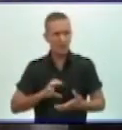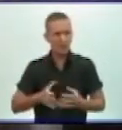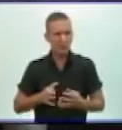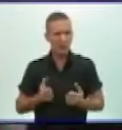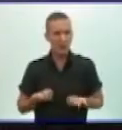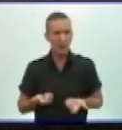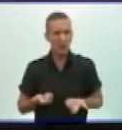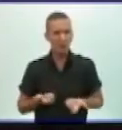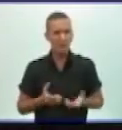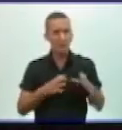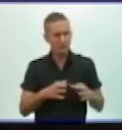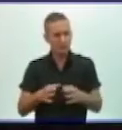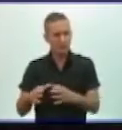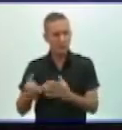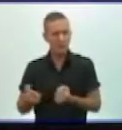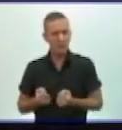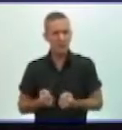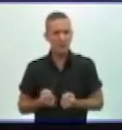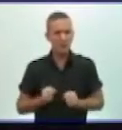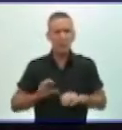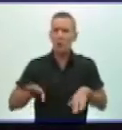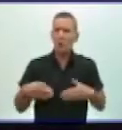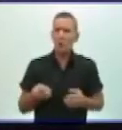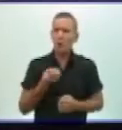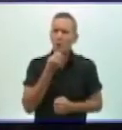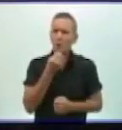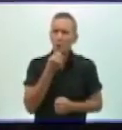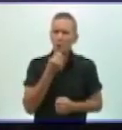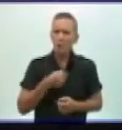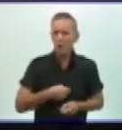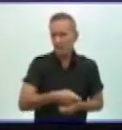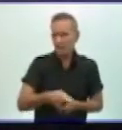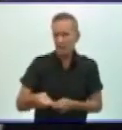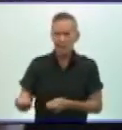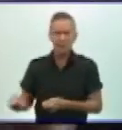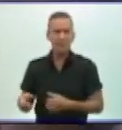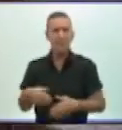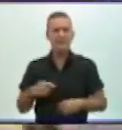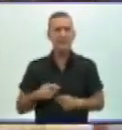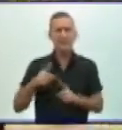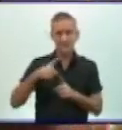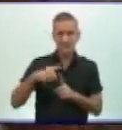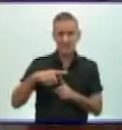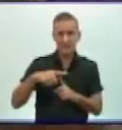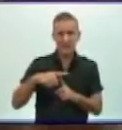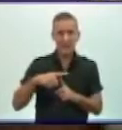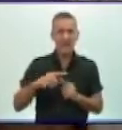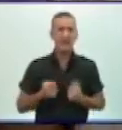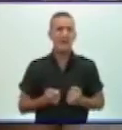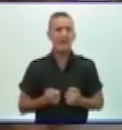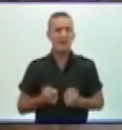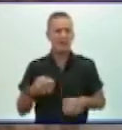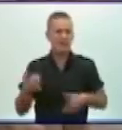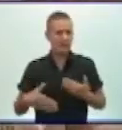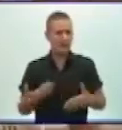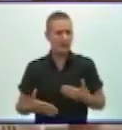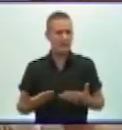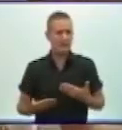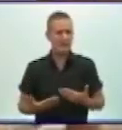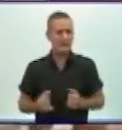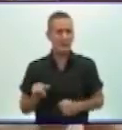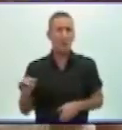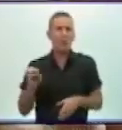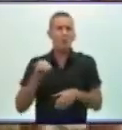enfocado la organización, cómo pueden cada uno repartirse las tareas para poder participar en esto, cómo se implican, eso es muy